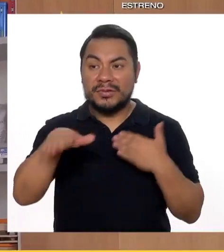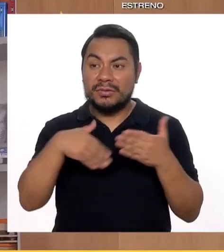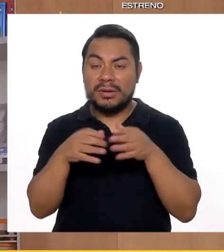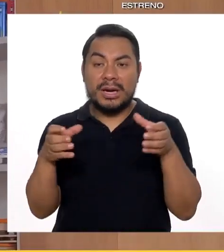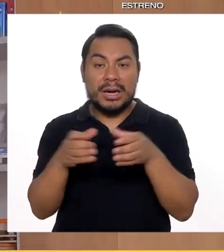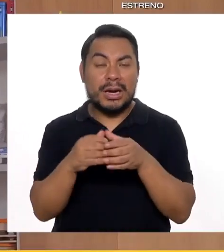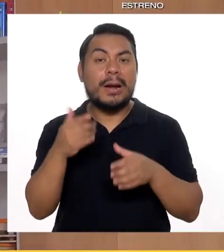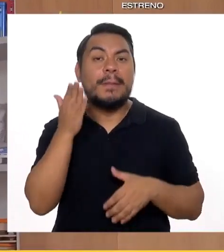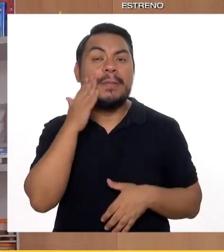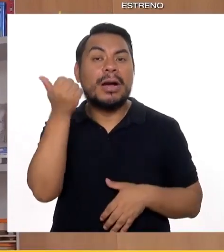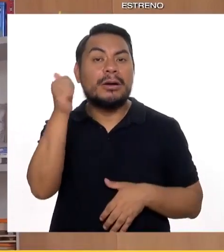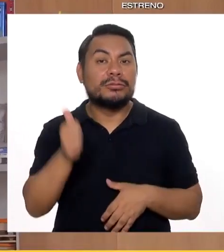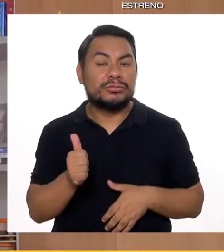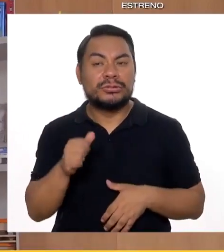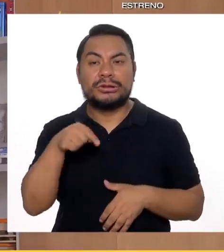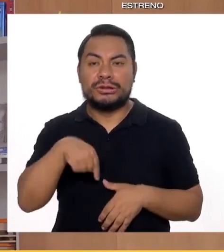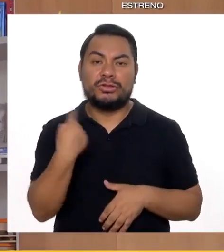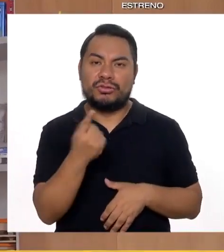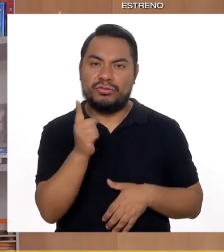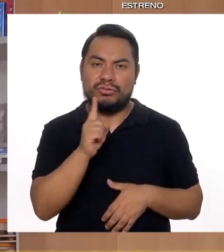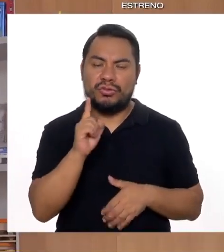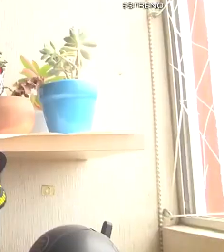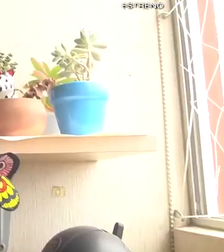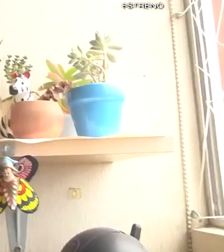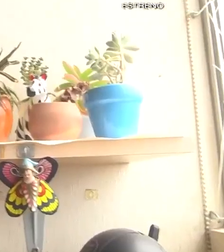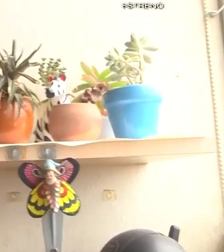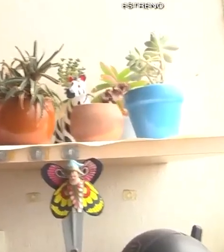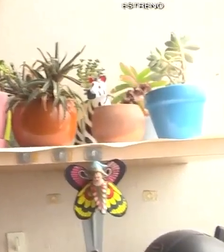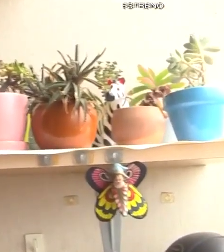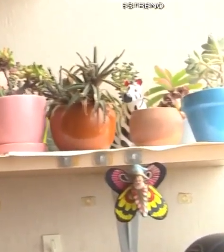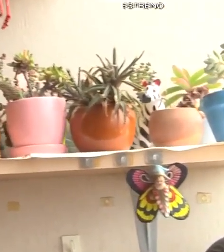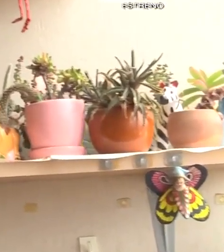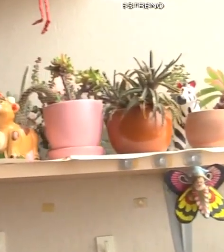El camino que nosotras como Mamás Azules es difícil, pero no estamos solas.